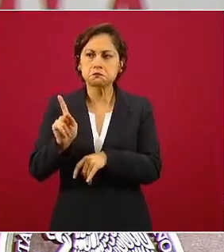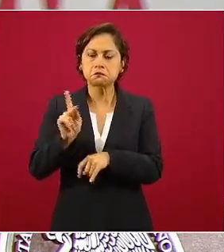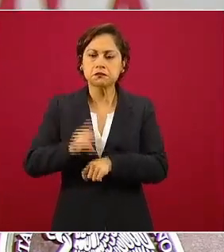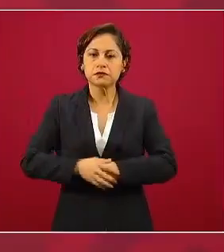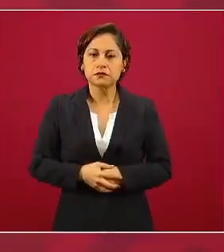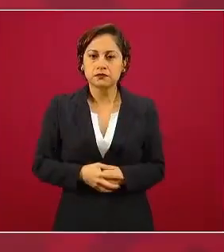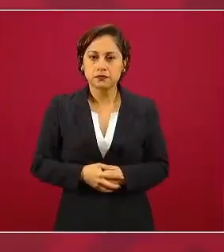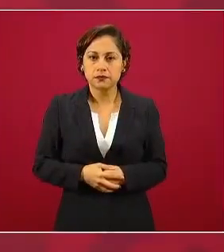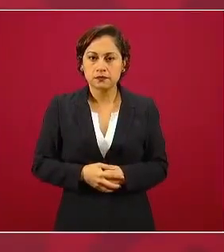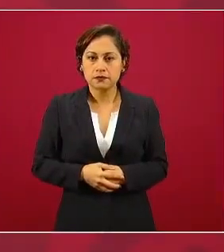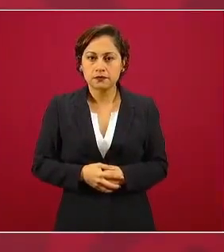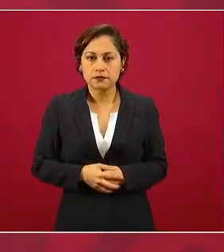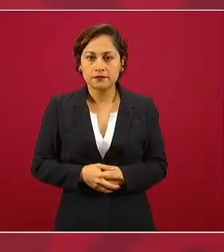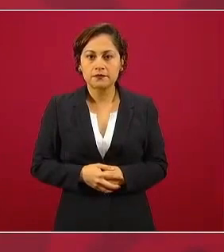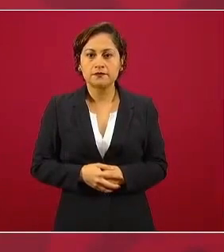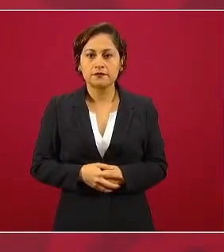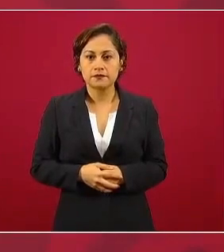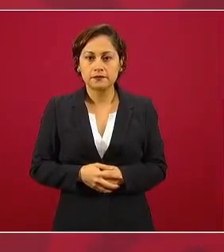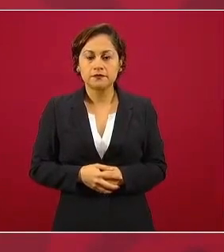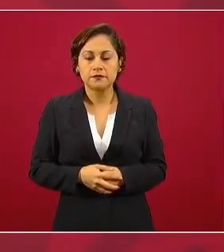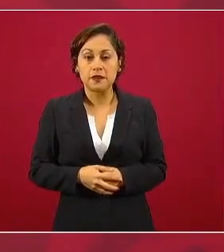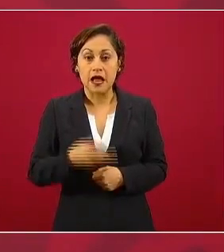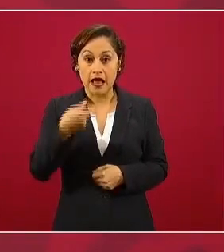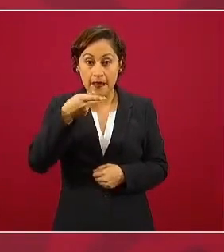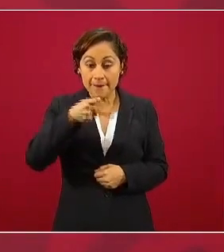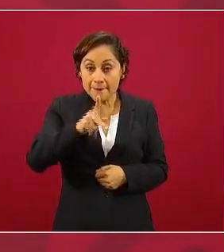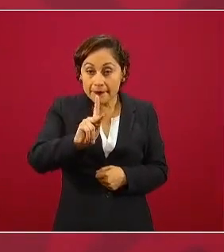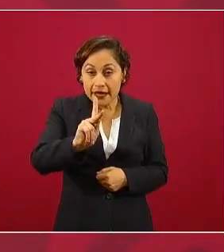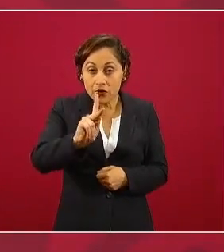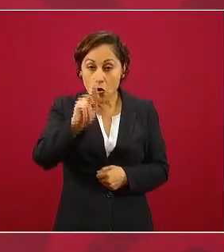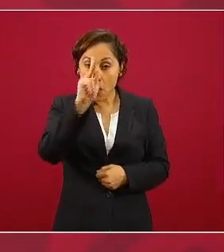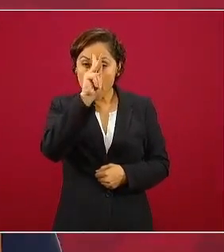Decía el doctor Nava, el que más nos daña